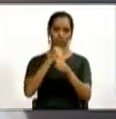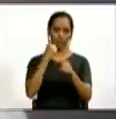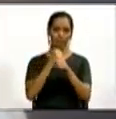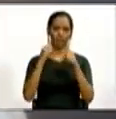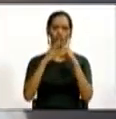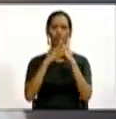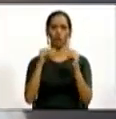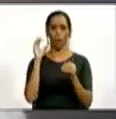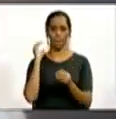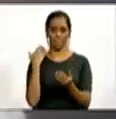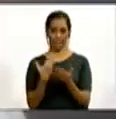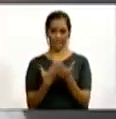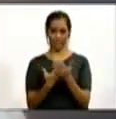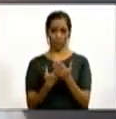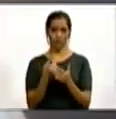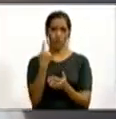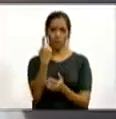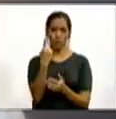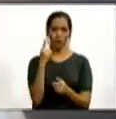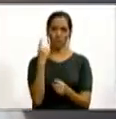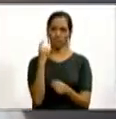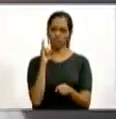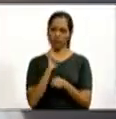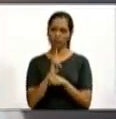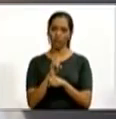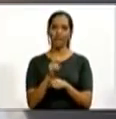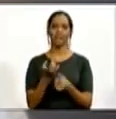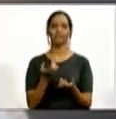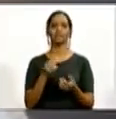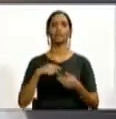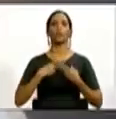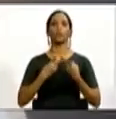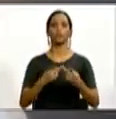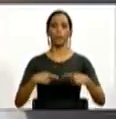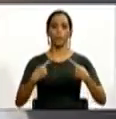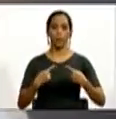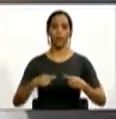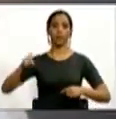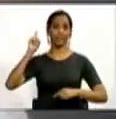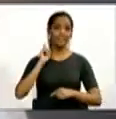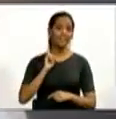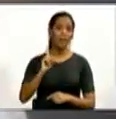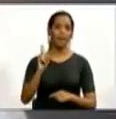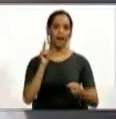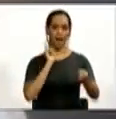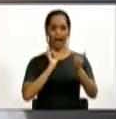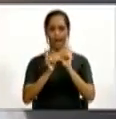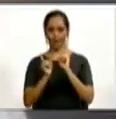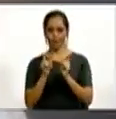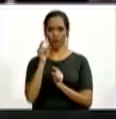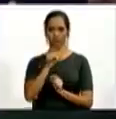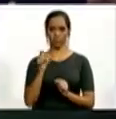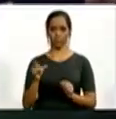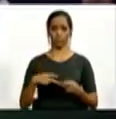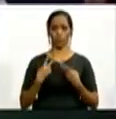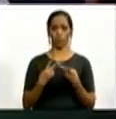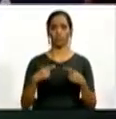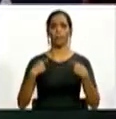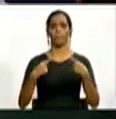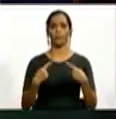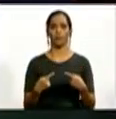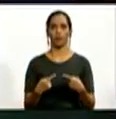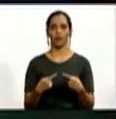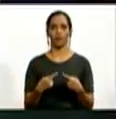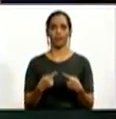El único que he visto que no está trabajando es Voluntad Popular. Sin embargo, algunos personajes de Voluntad Popular